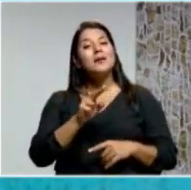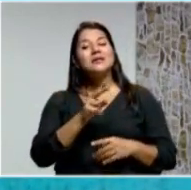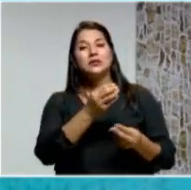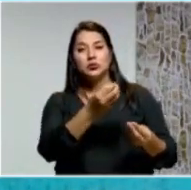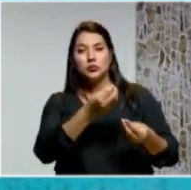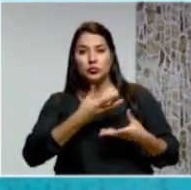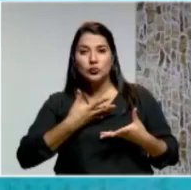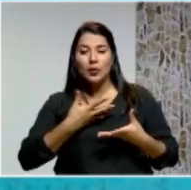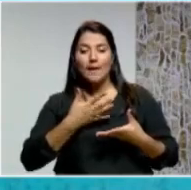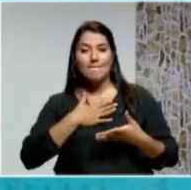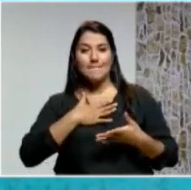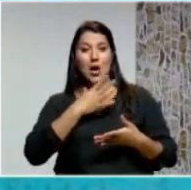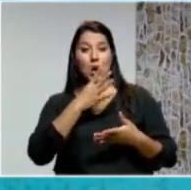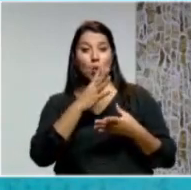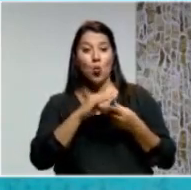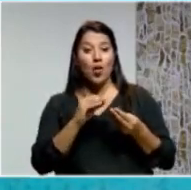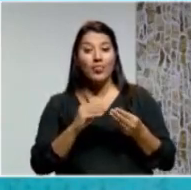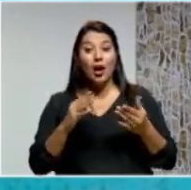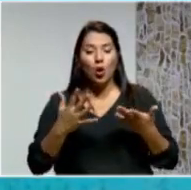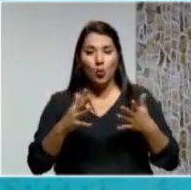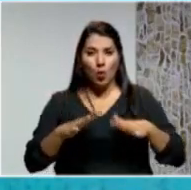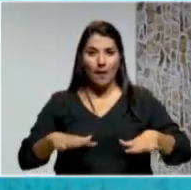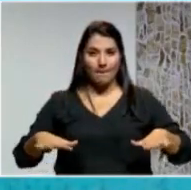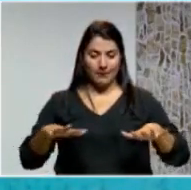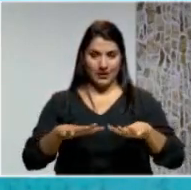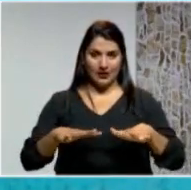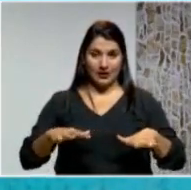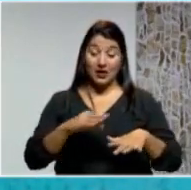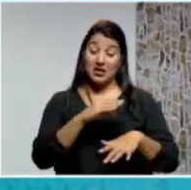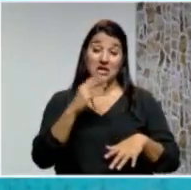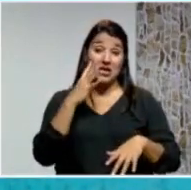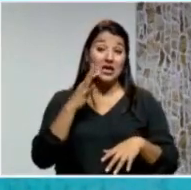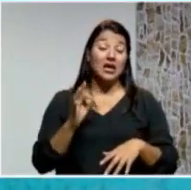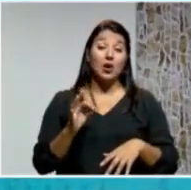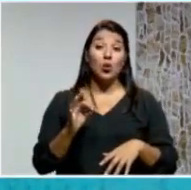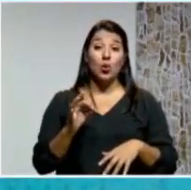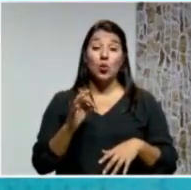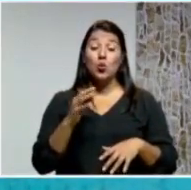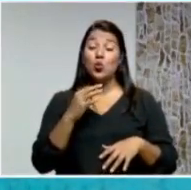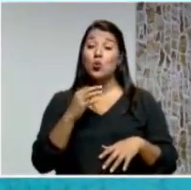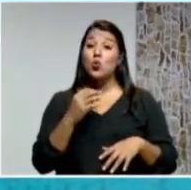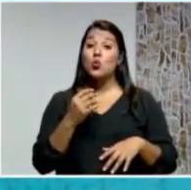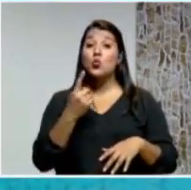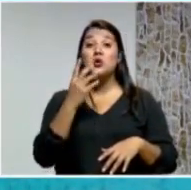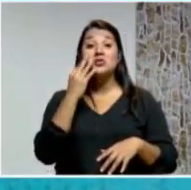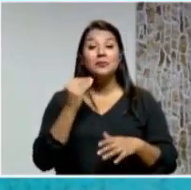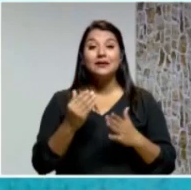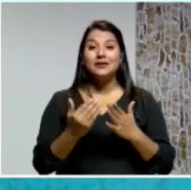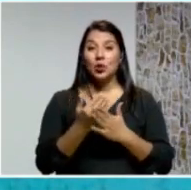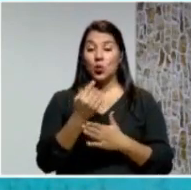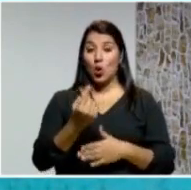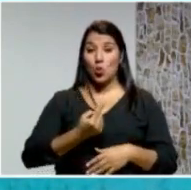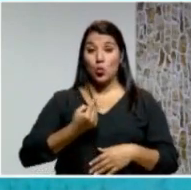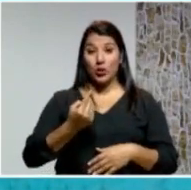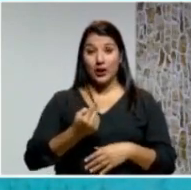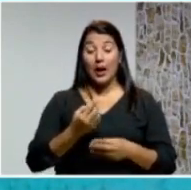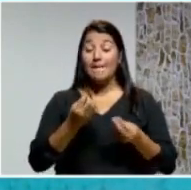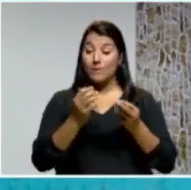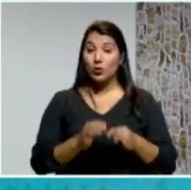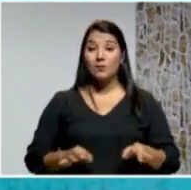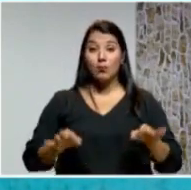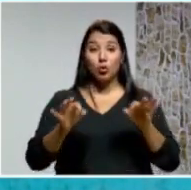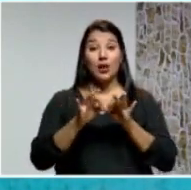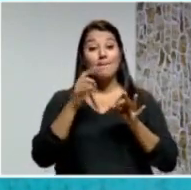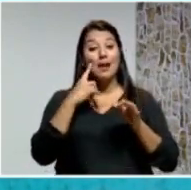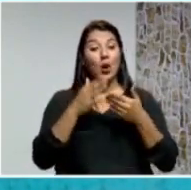que le van contando cómo es el ambiente, y creo que pues es una experiencia nueva, única, muy importante